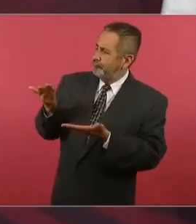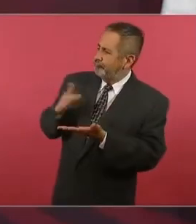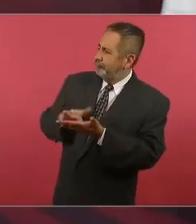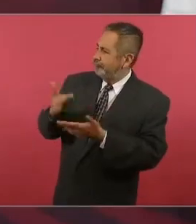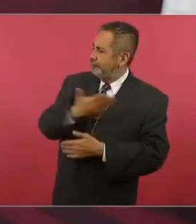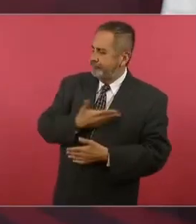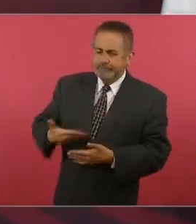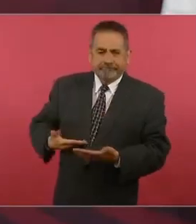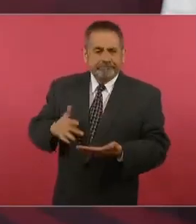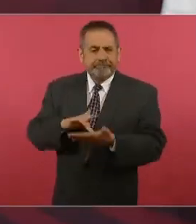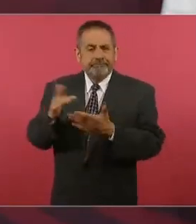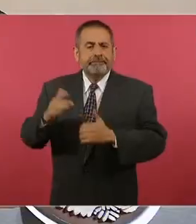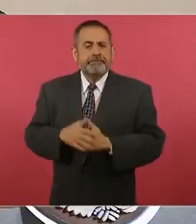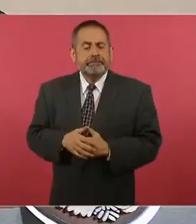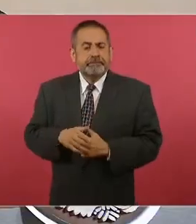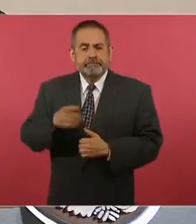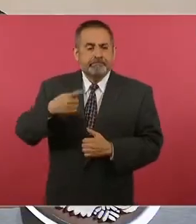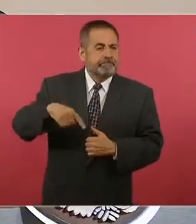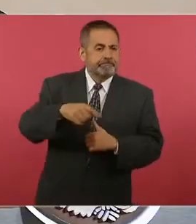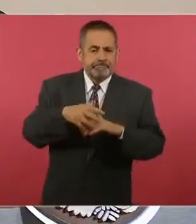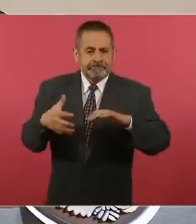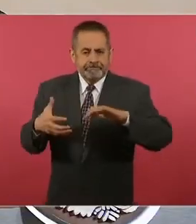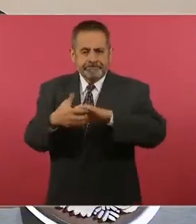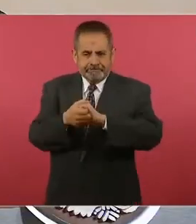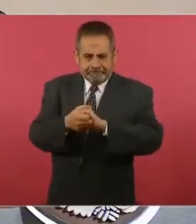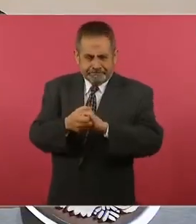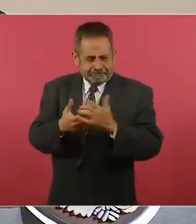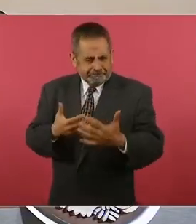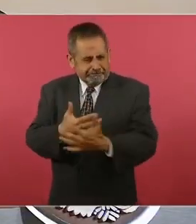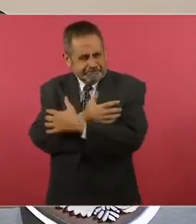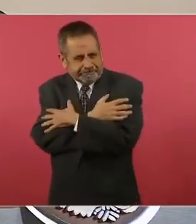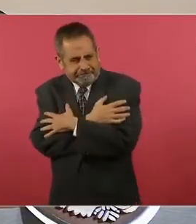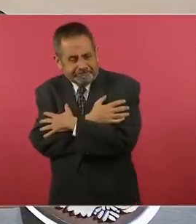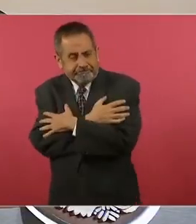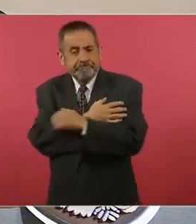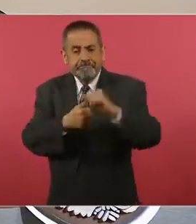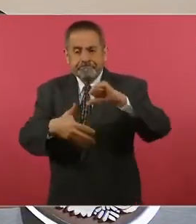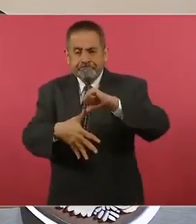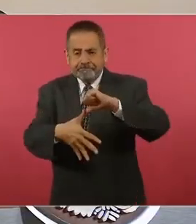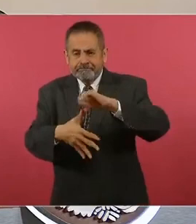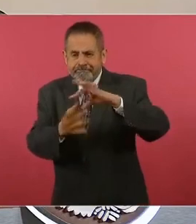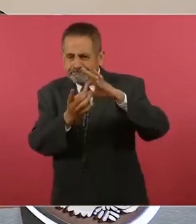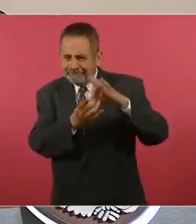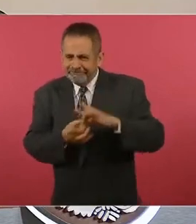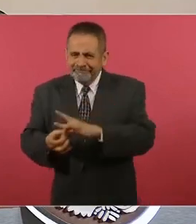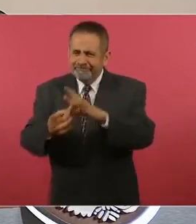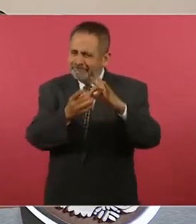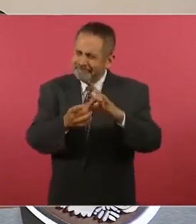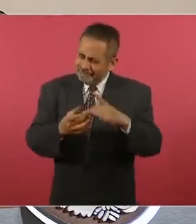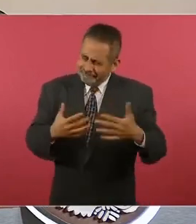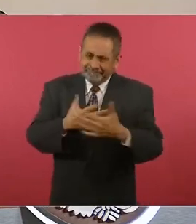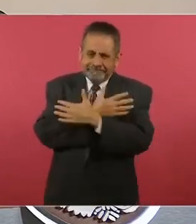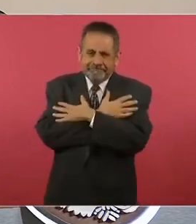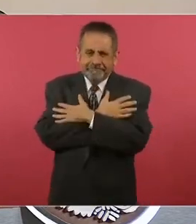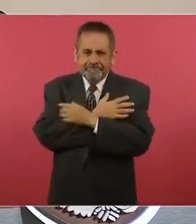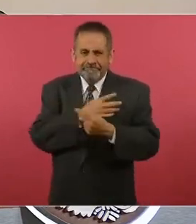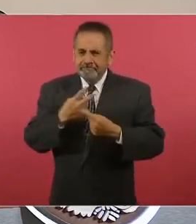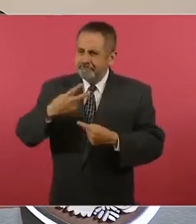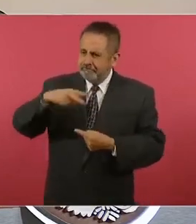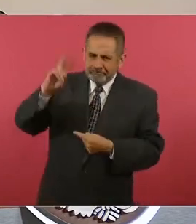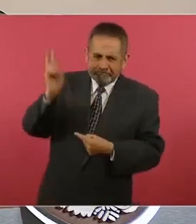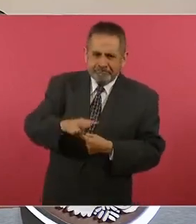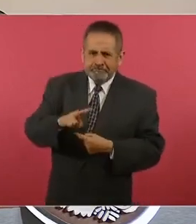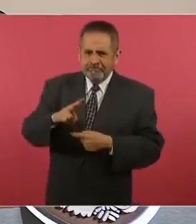presidente, estrechemos los abrazos de toda Latinoamérica para la verdad, la